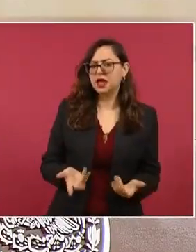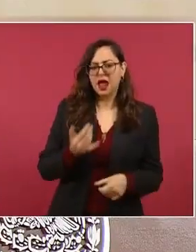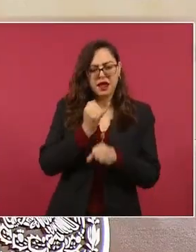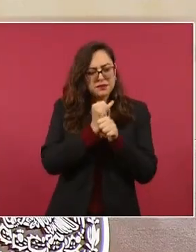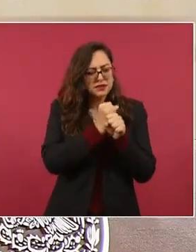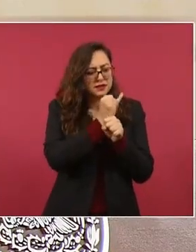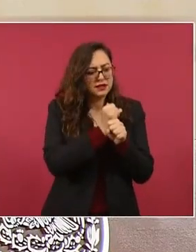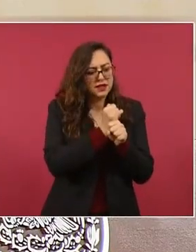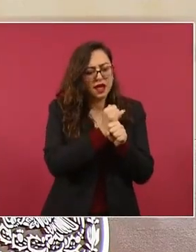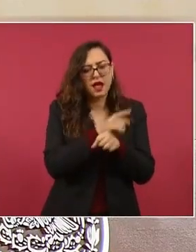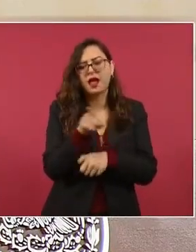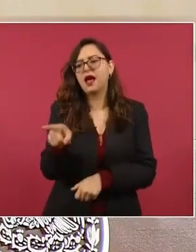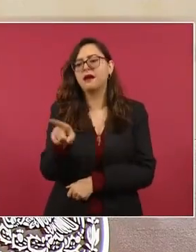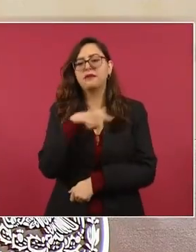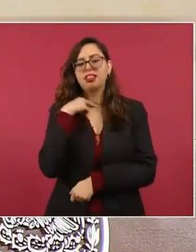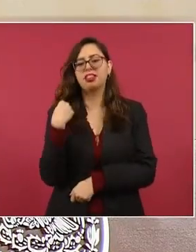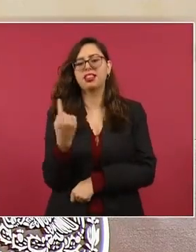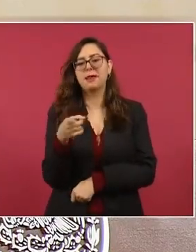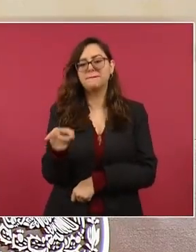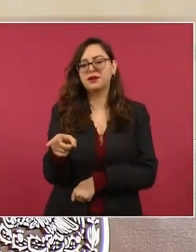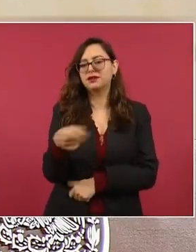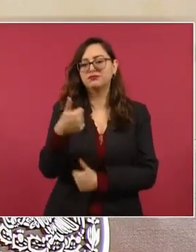un grupo que quería